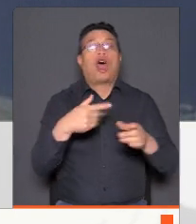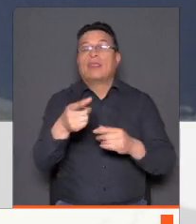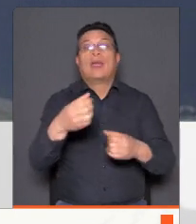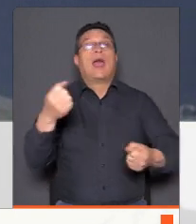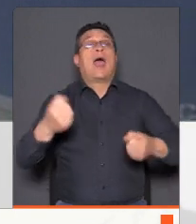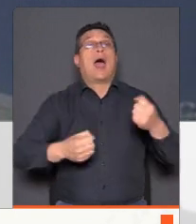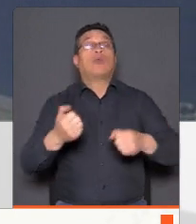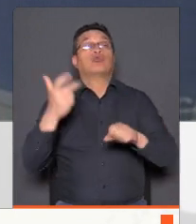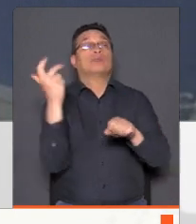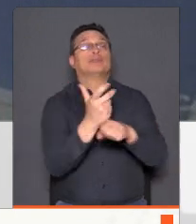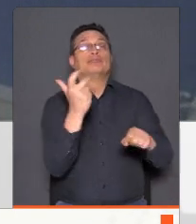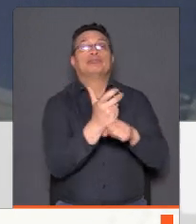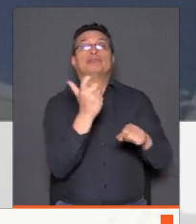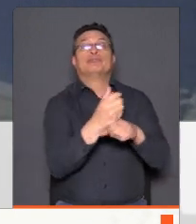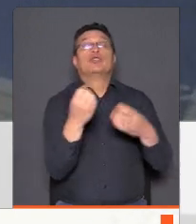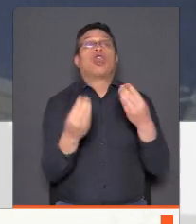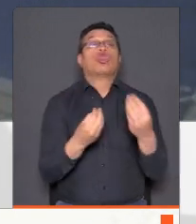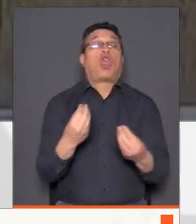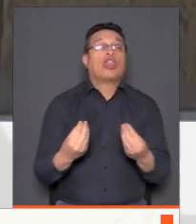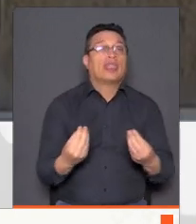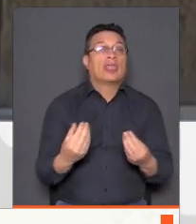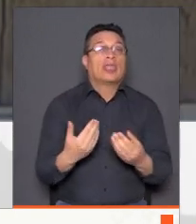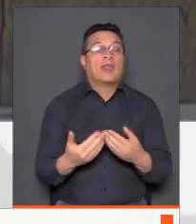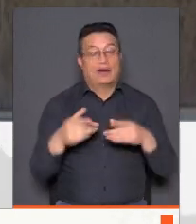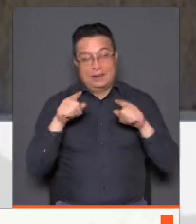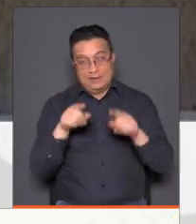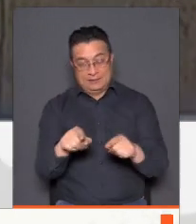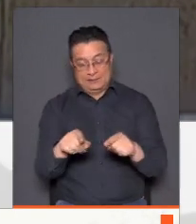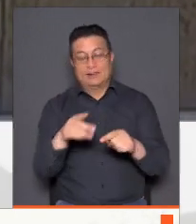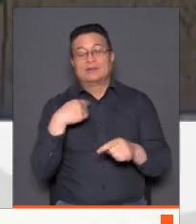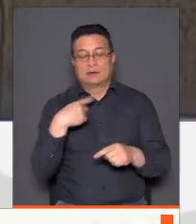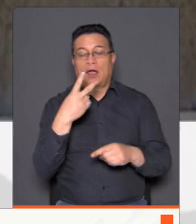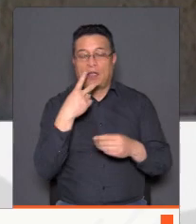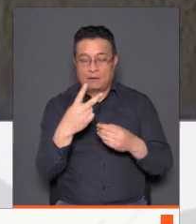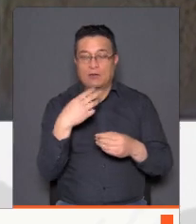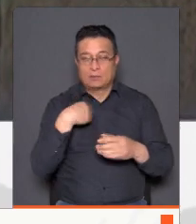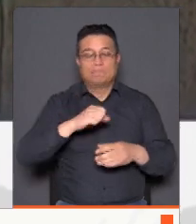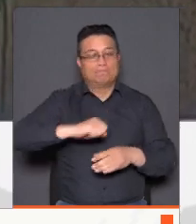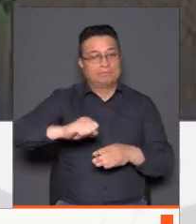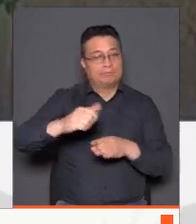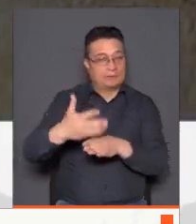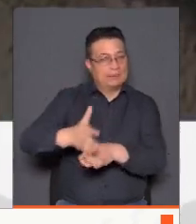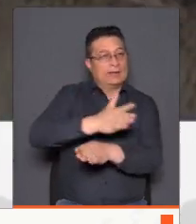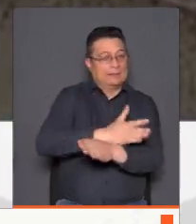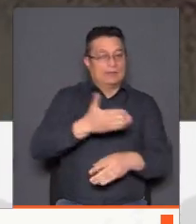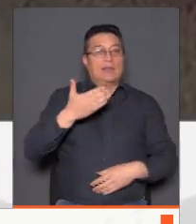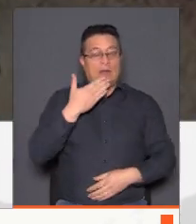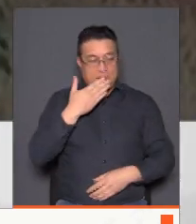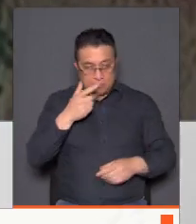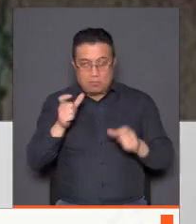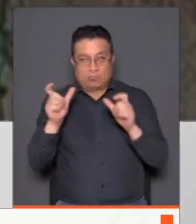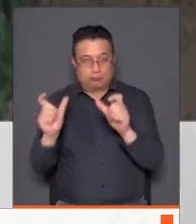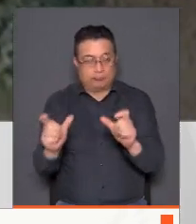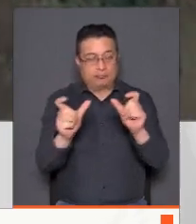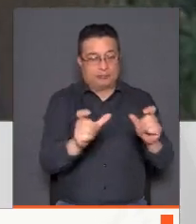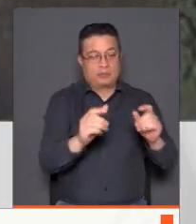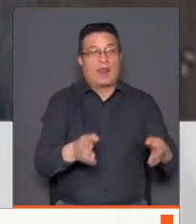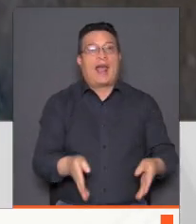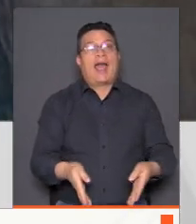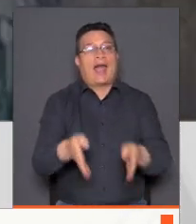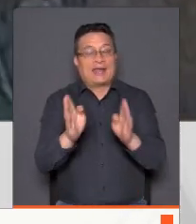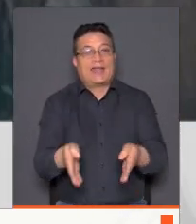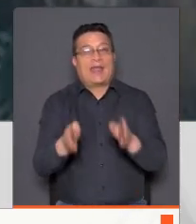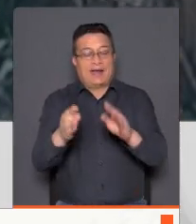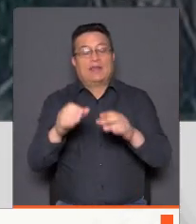que fueron robados. Y también desde el punto de vista de la prevención, nosotros también realizamos controles vehiculares para ir poder determinando,